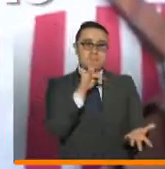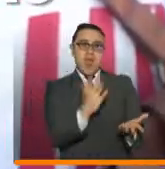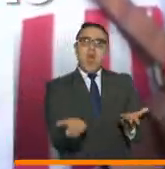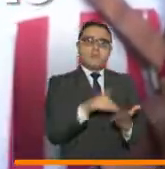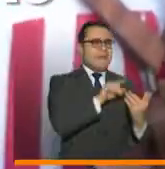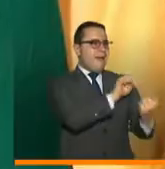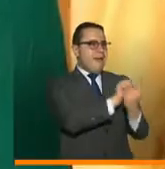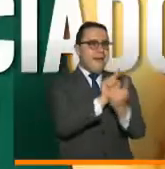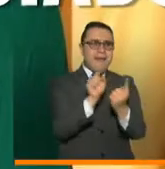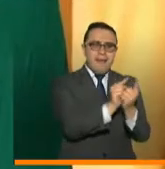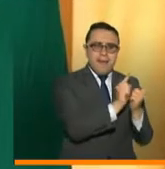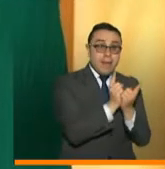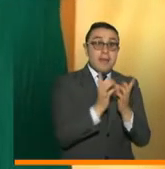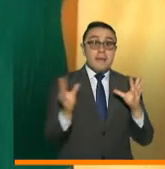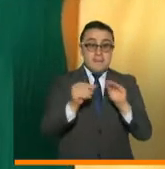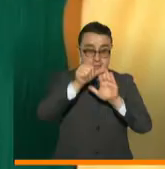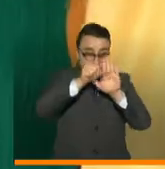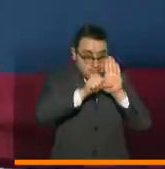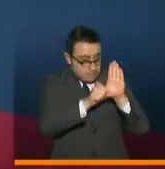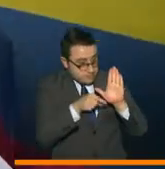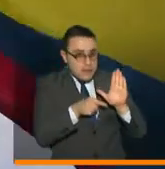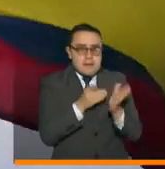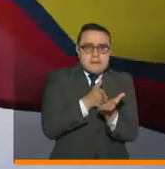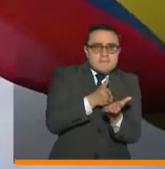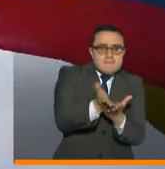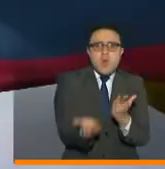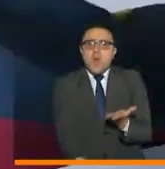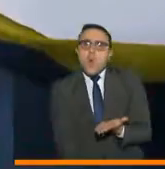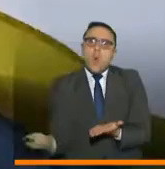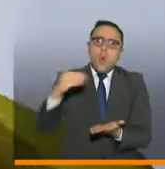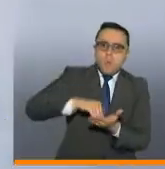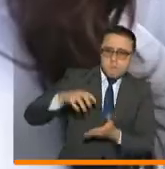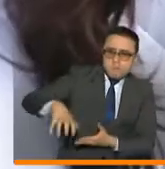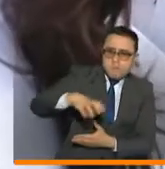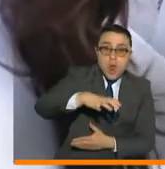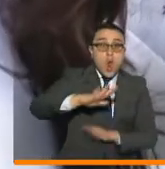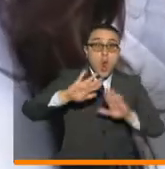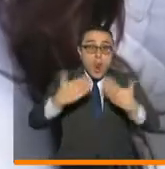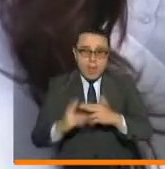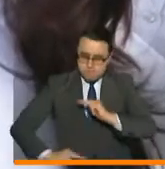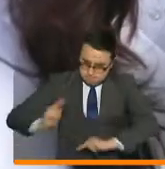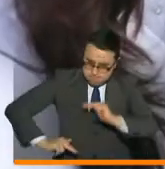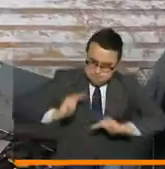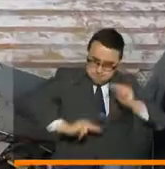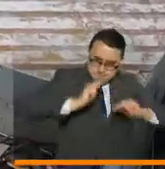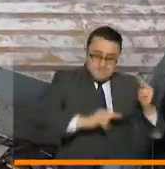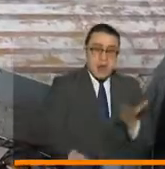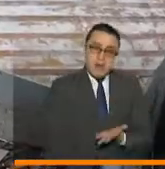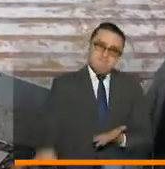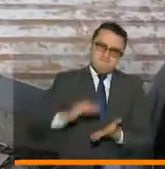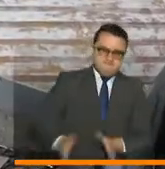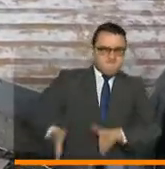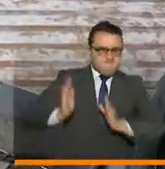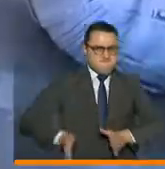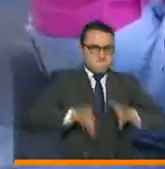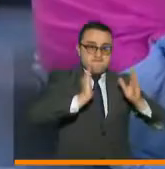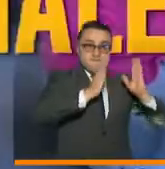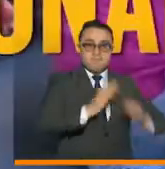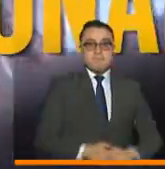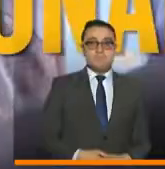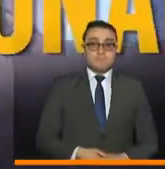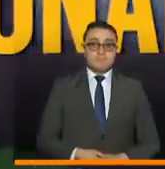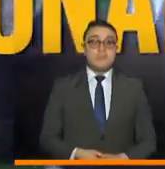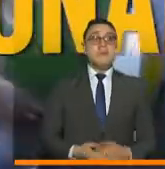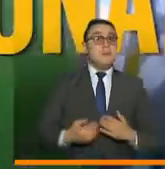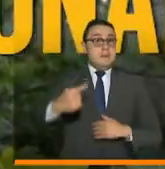cronograma y una línea de acción con varios aliados para la reconstrucción de instituciones. Para abril podemos ya tener, digamos, en definitiva ya las aulas